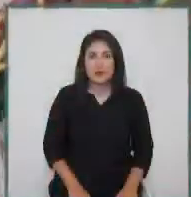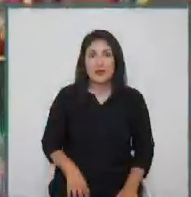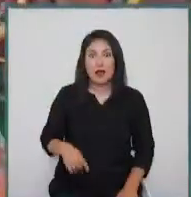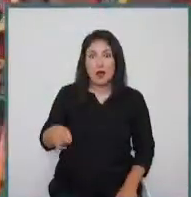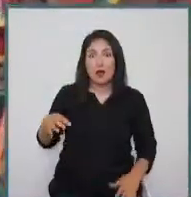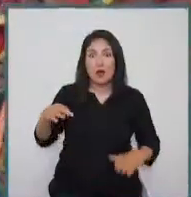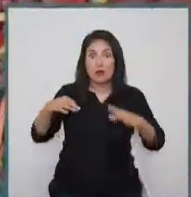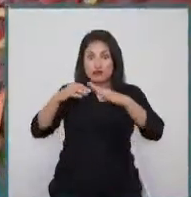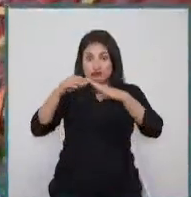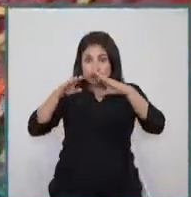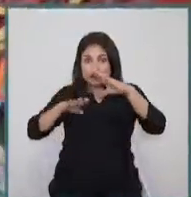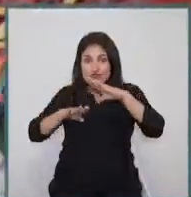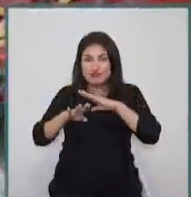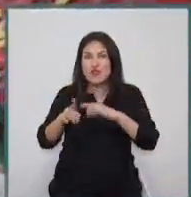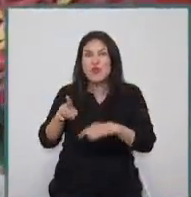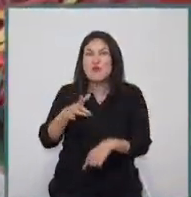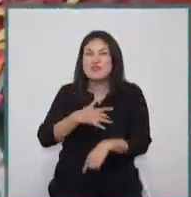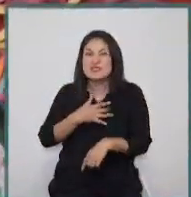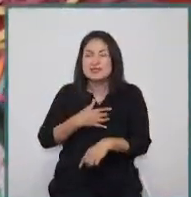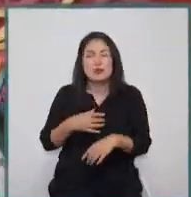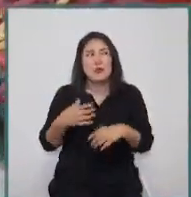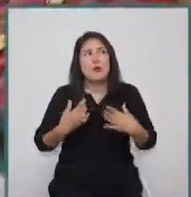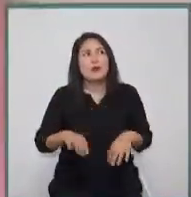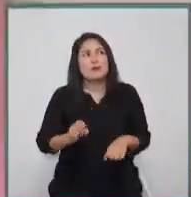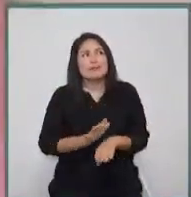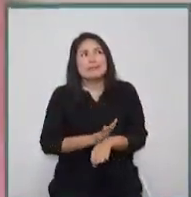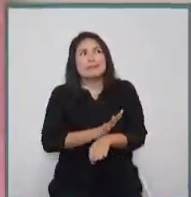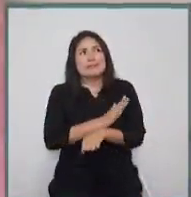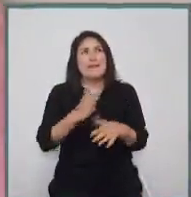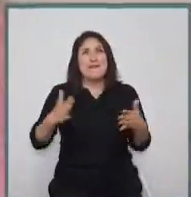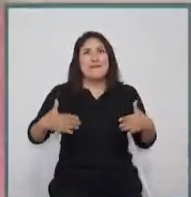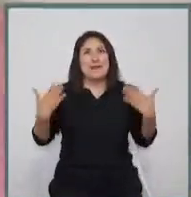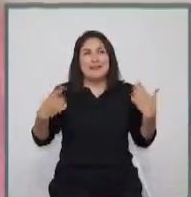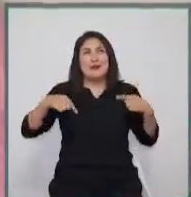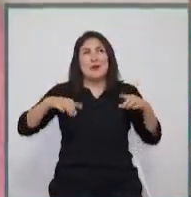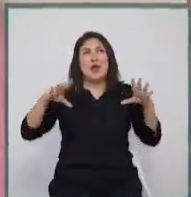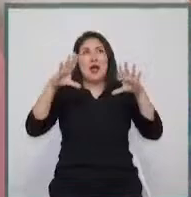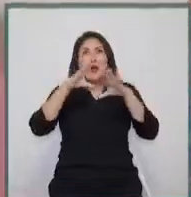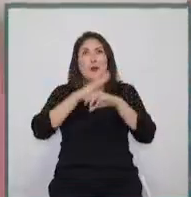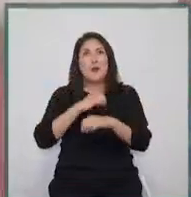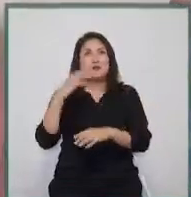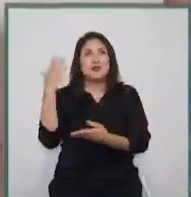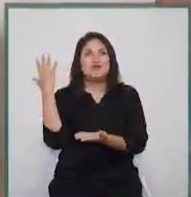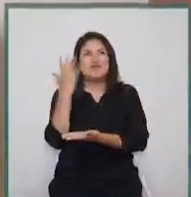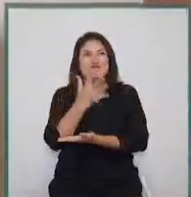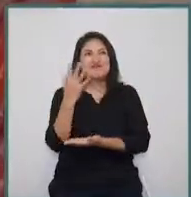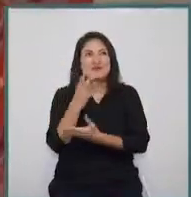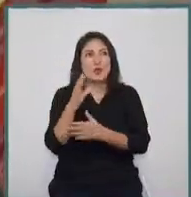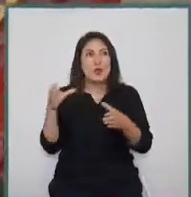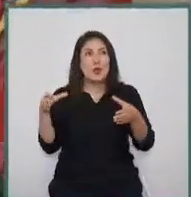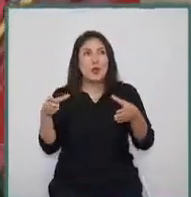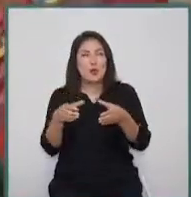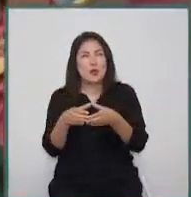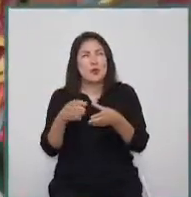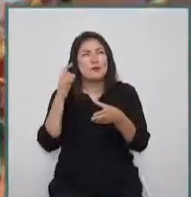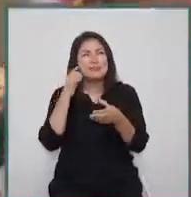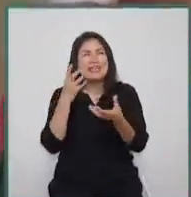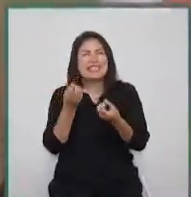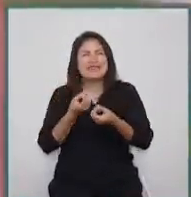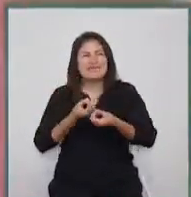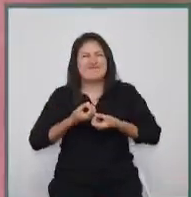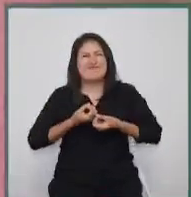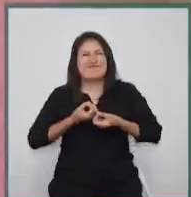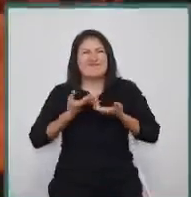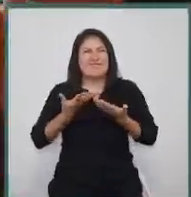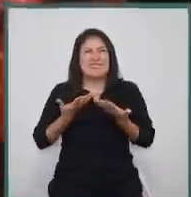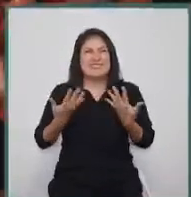Estamos a poco de entrar ya al escenario. ¿Cómo se sienten? Bueno, entusiasmados, alegres por la noche de carnavales. El Conjunto Nacional espera